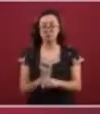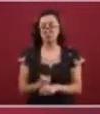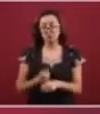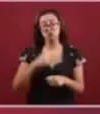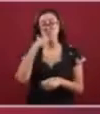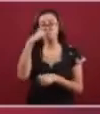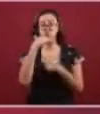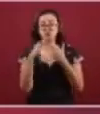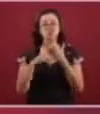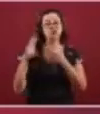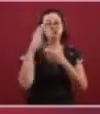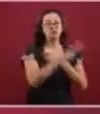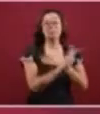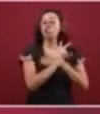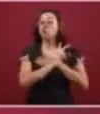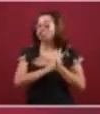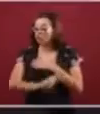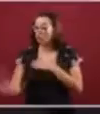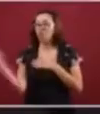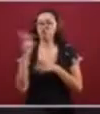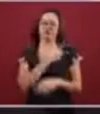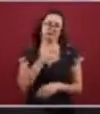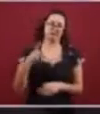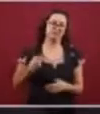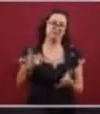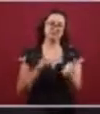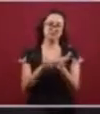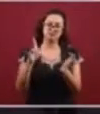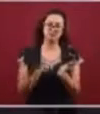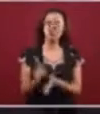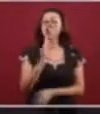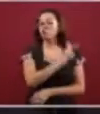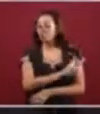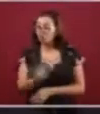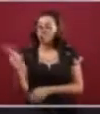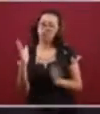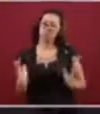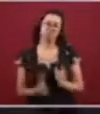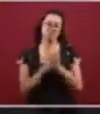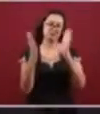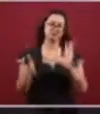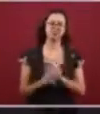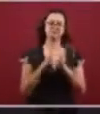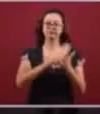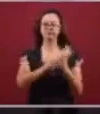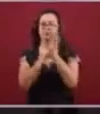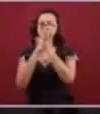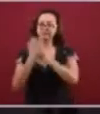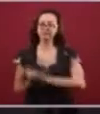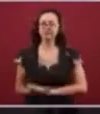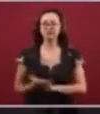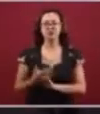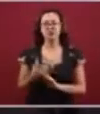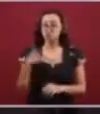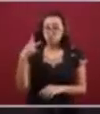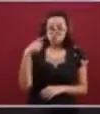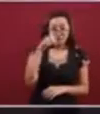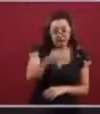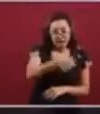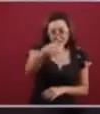los ciudadanos. Invito a todos a participar en esta transformación combatiendo la corrupción desde donde